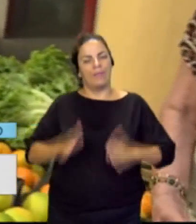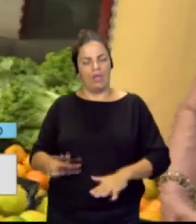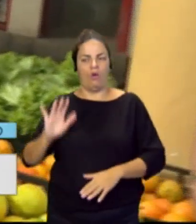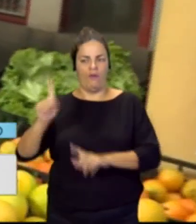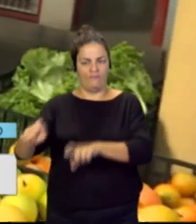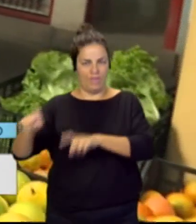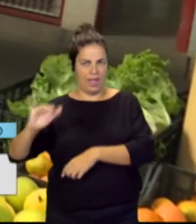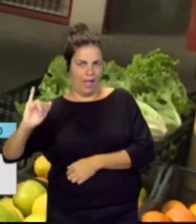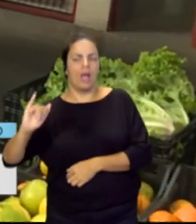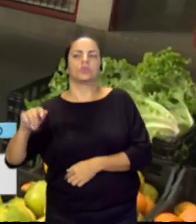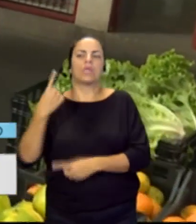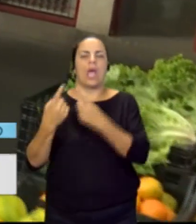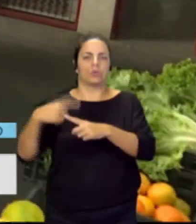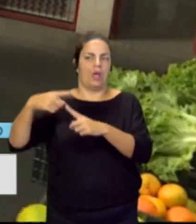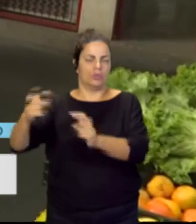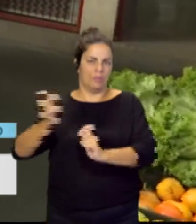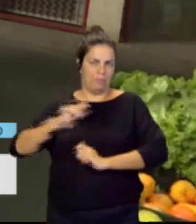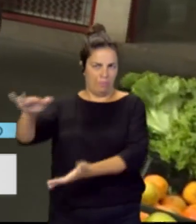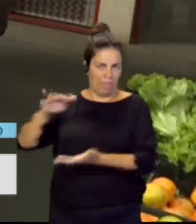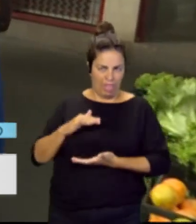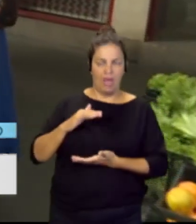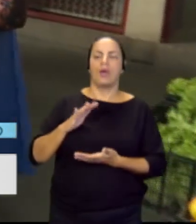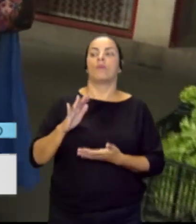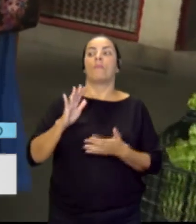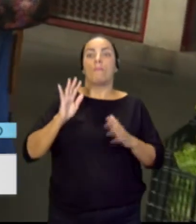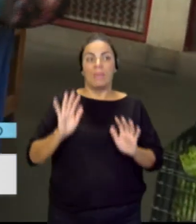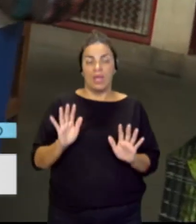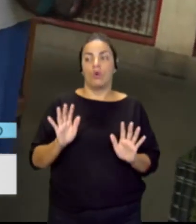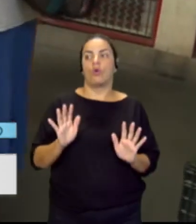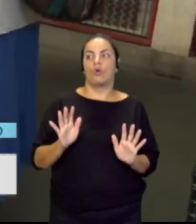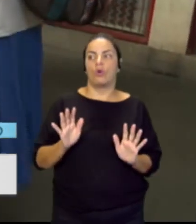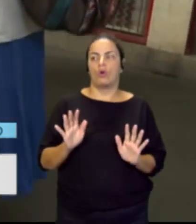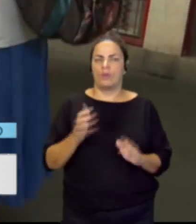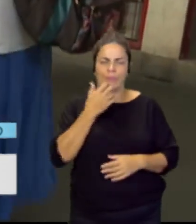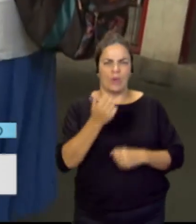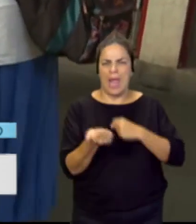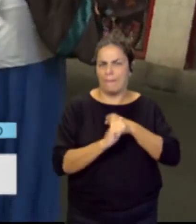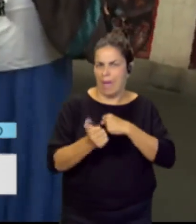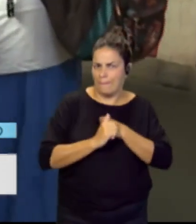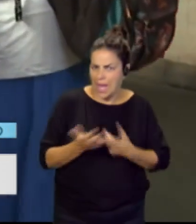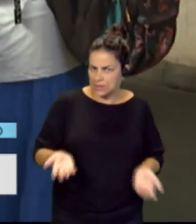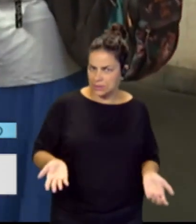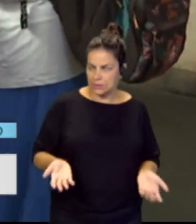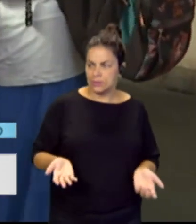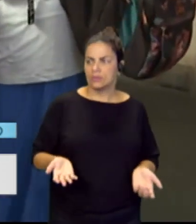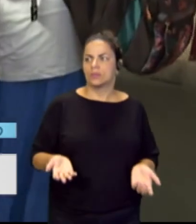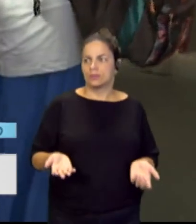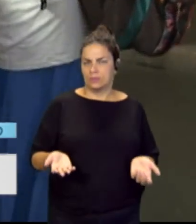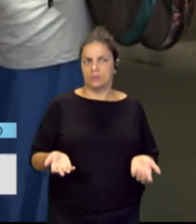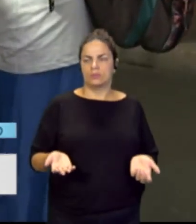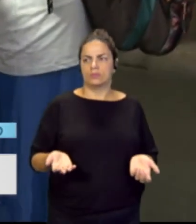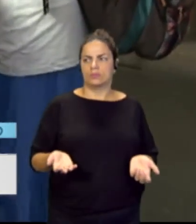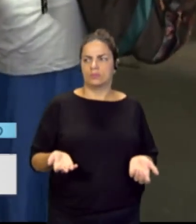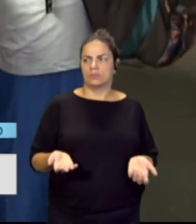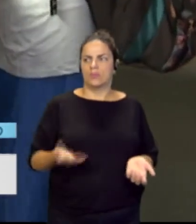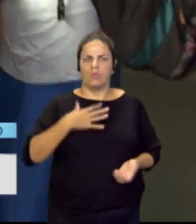finca y me trae alguna cosita pero las papas que podían haber papas